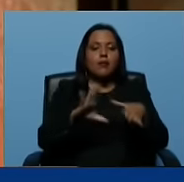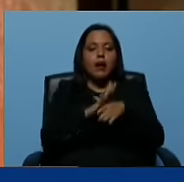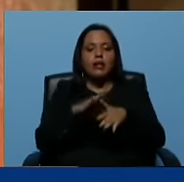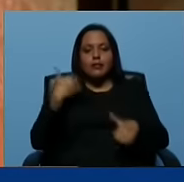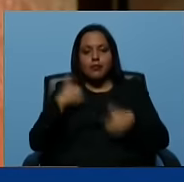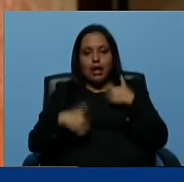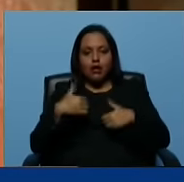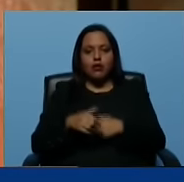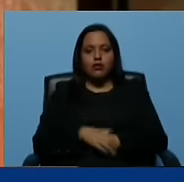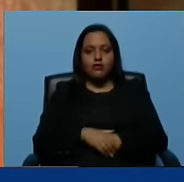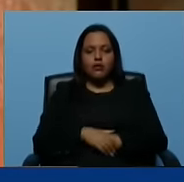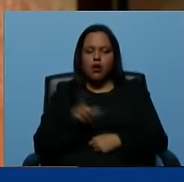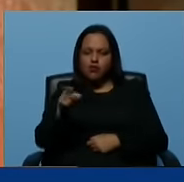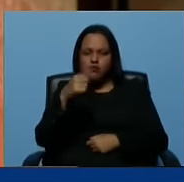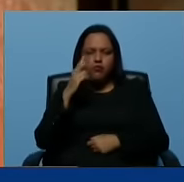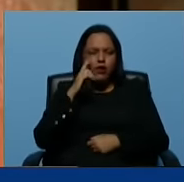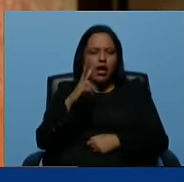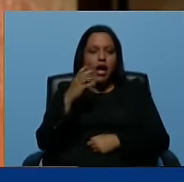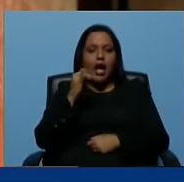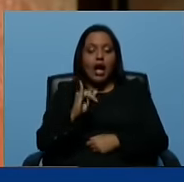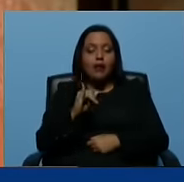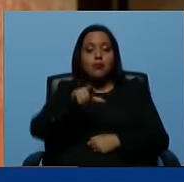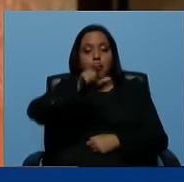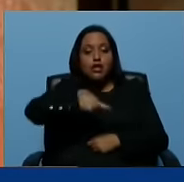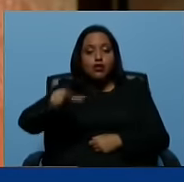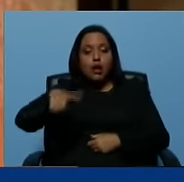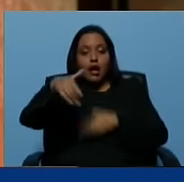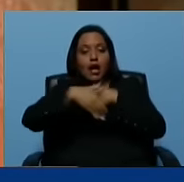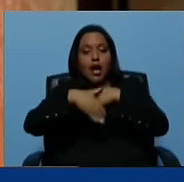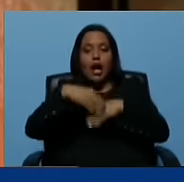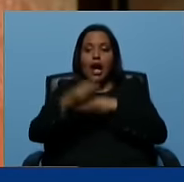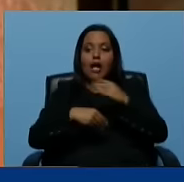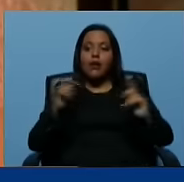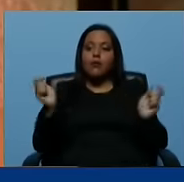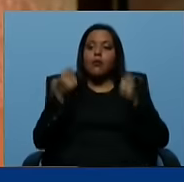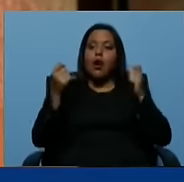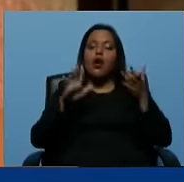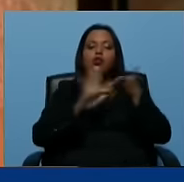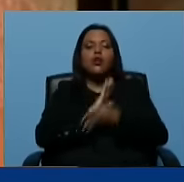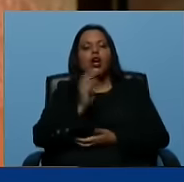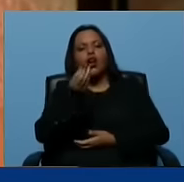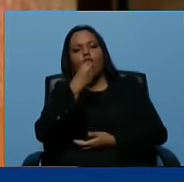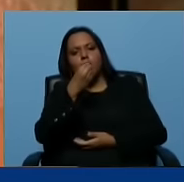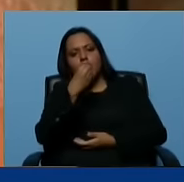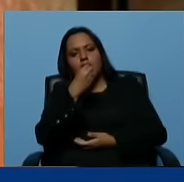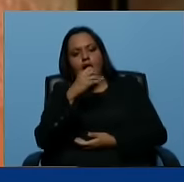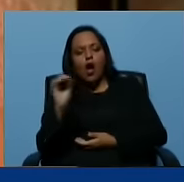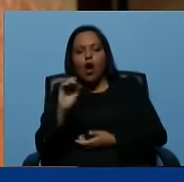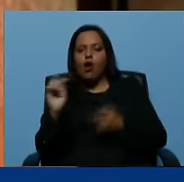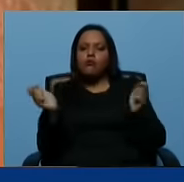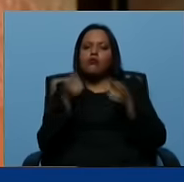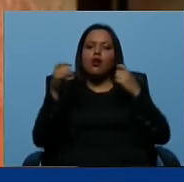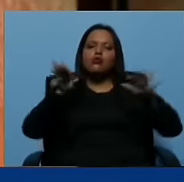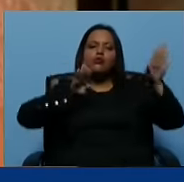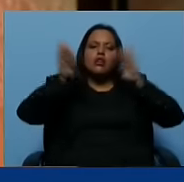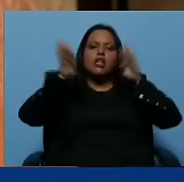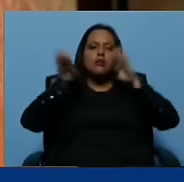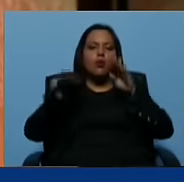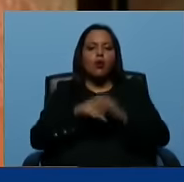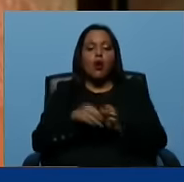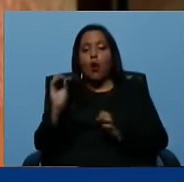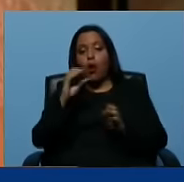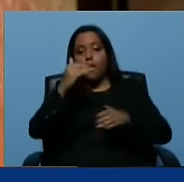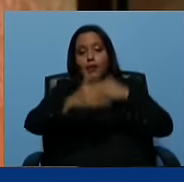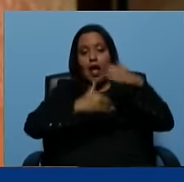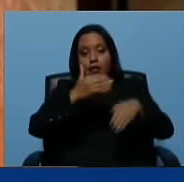miércoles. Ustedes no ven que habían influencers que hacían propagandas de comida, o hacían propagandas de turismo, o de